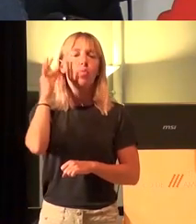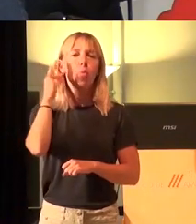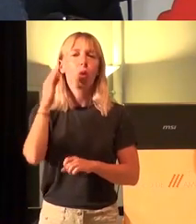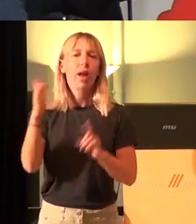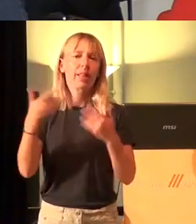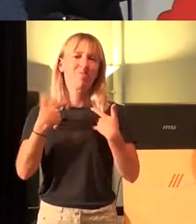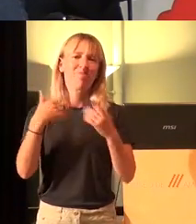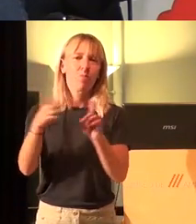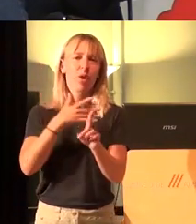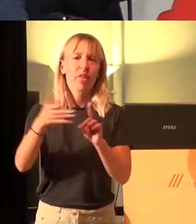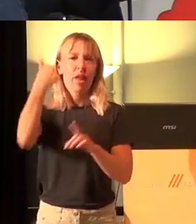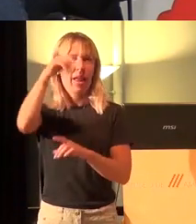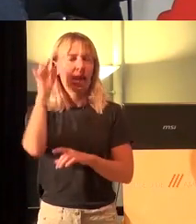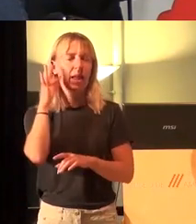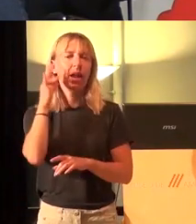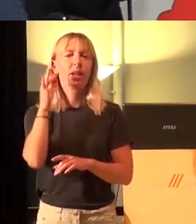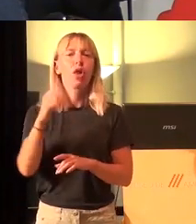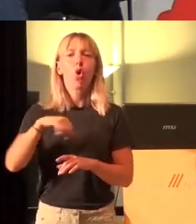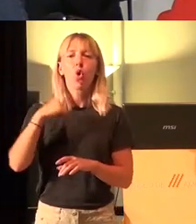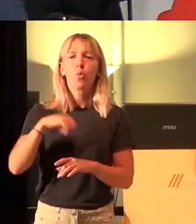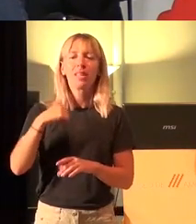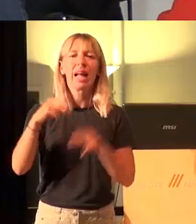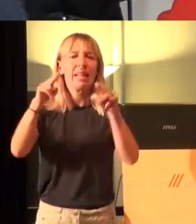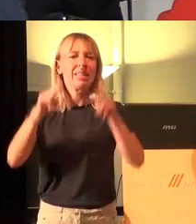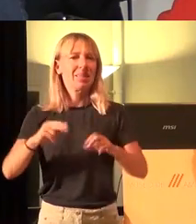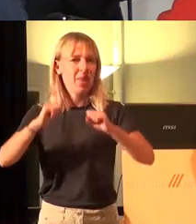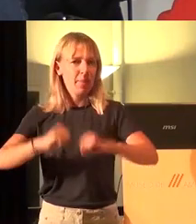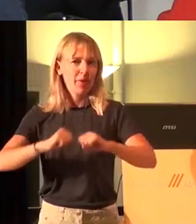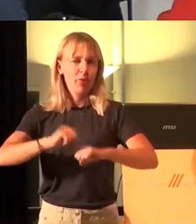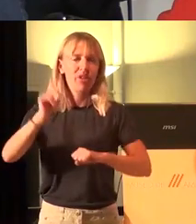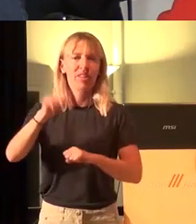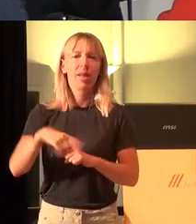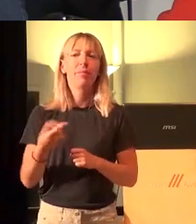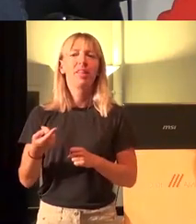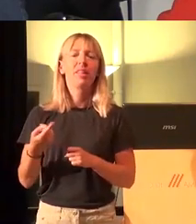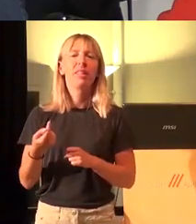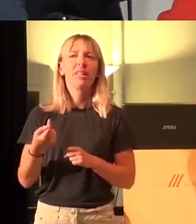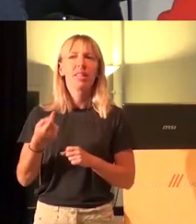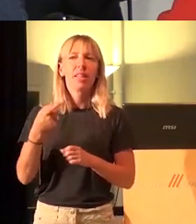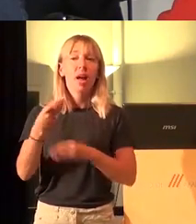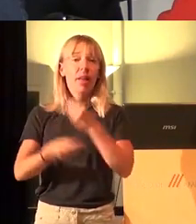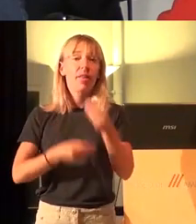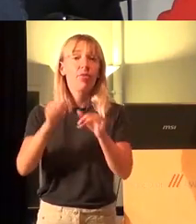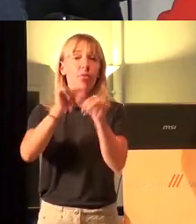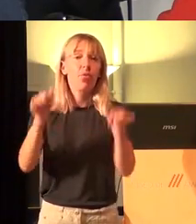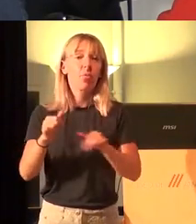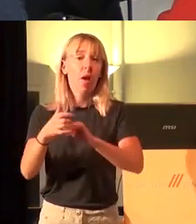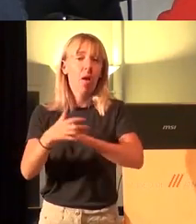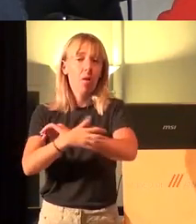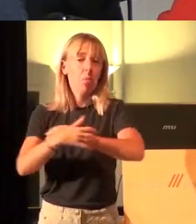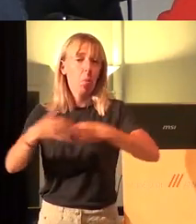violencia de género, en hospitales, en residencias de mayores, y etcétera. Y lo hacen de una forma muy